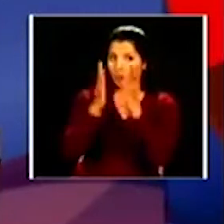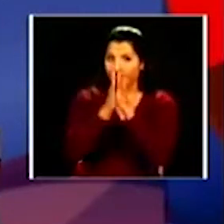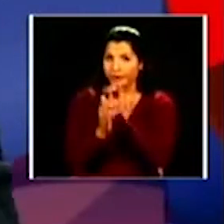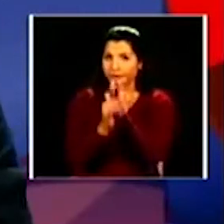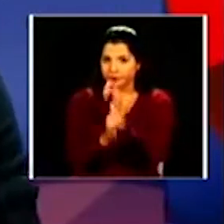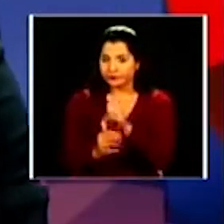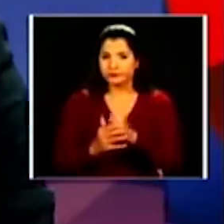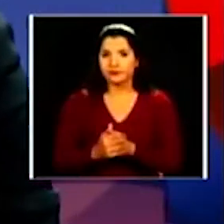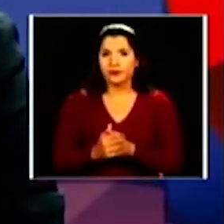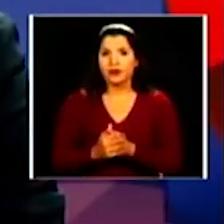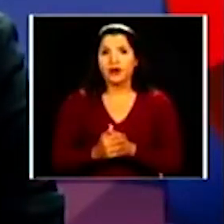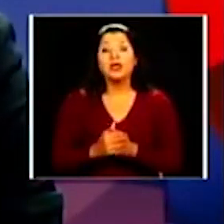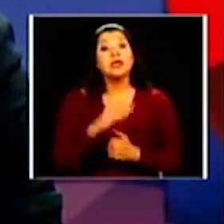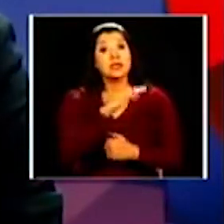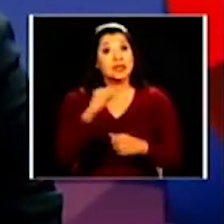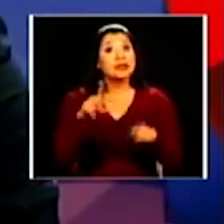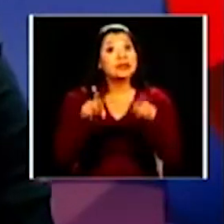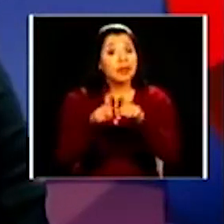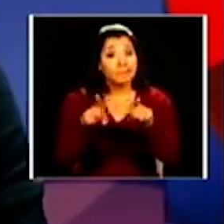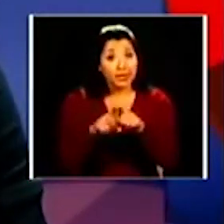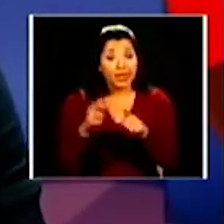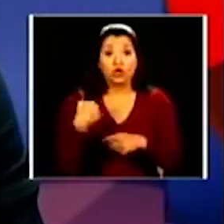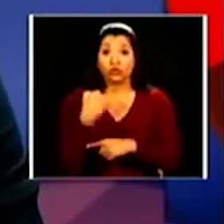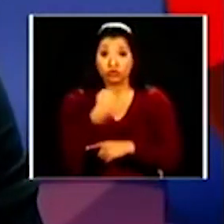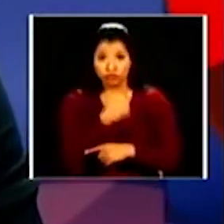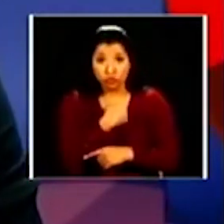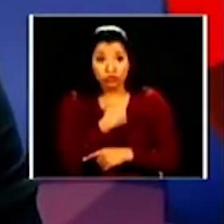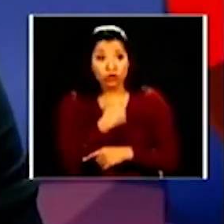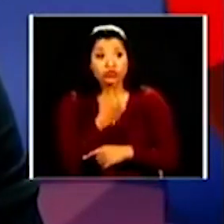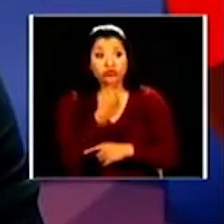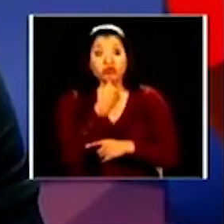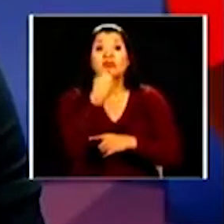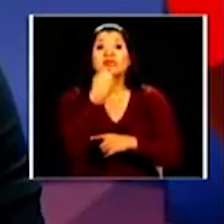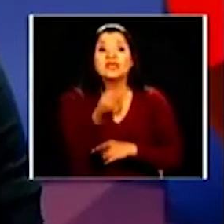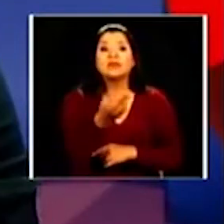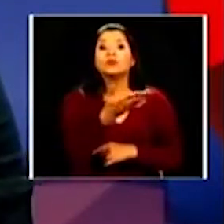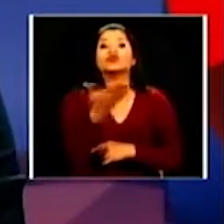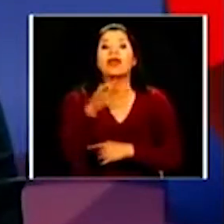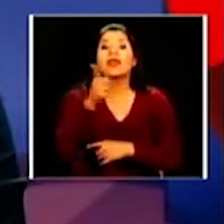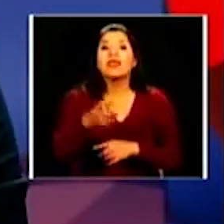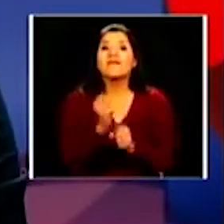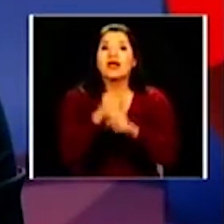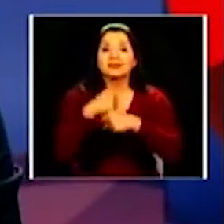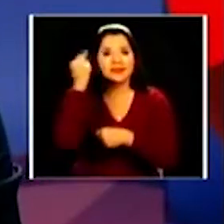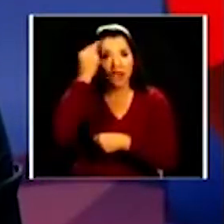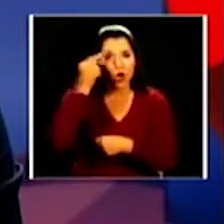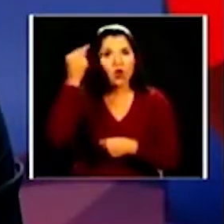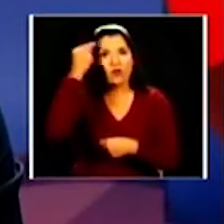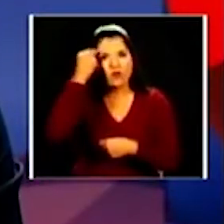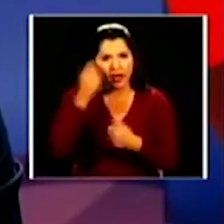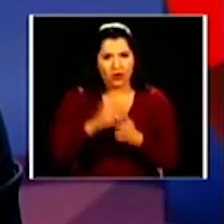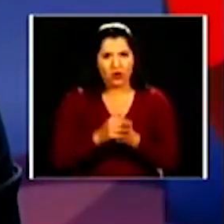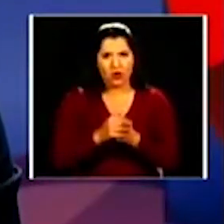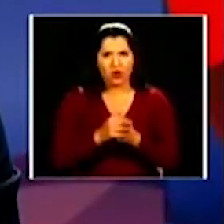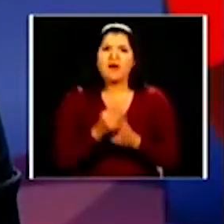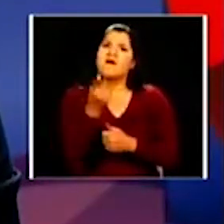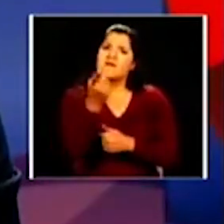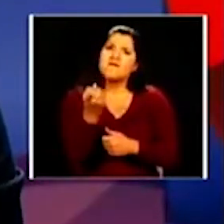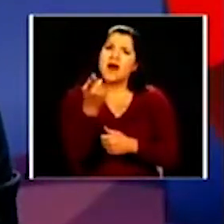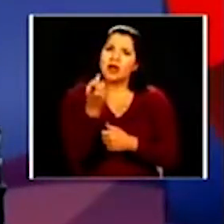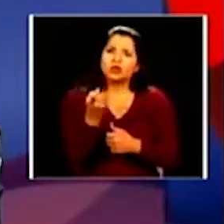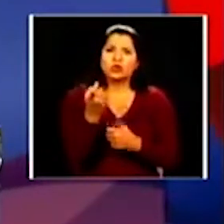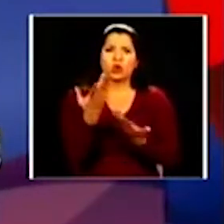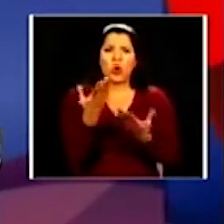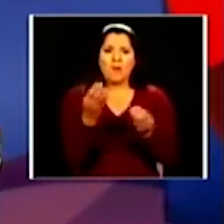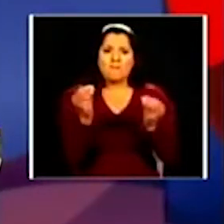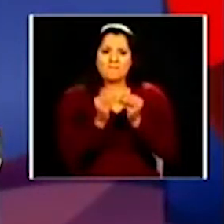tarde, y también señalamos las cosas que debió haber hecho el Ejecutivo, que fue una profunda falta de autocrítica, y eso